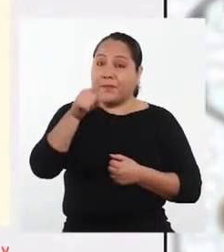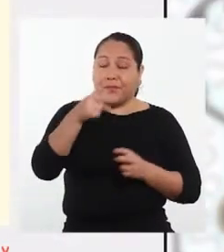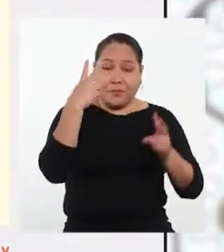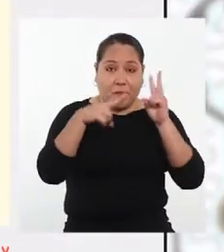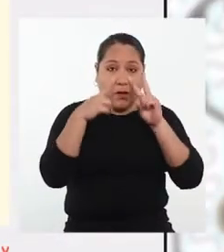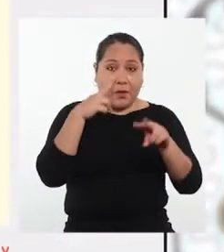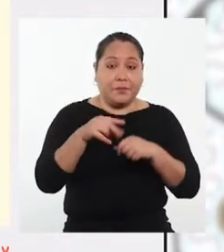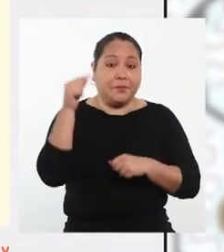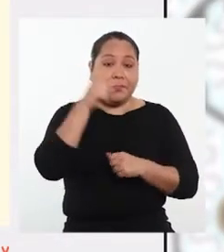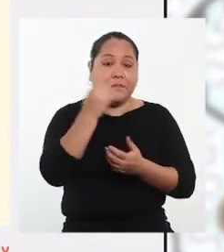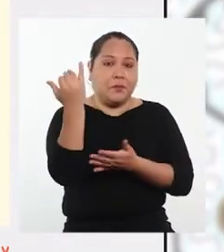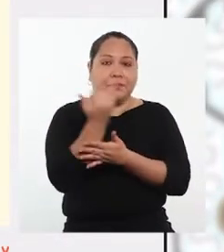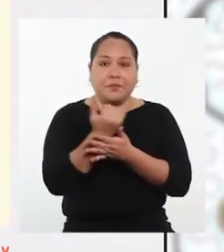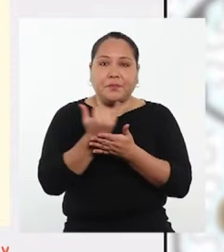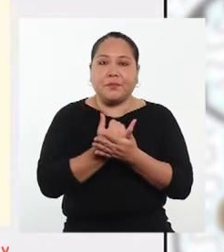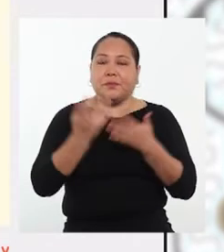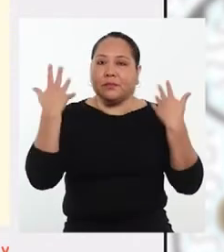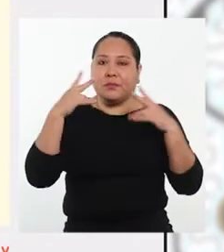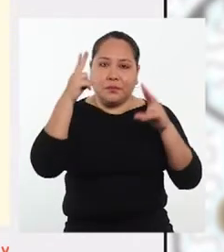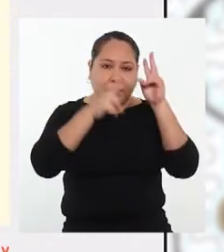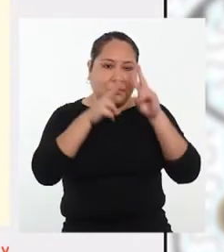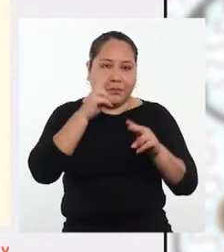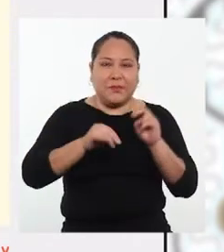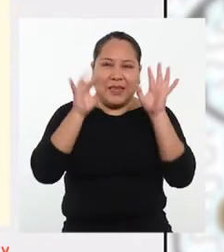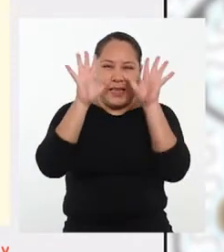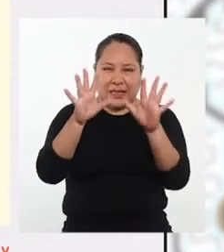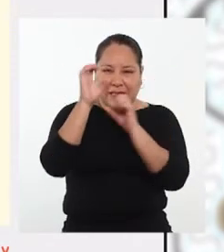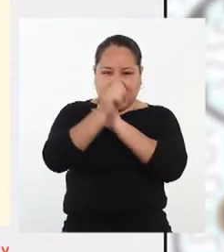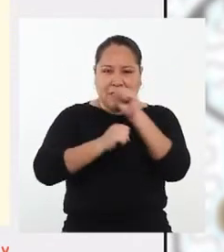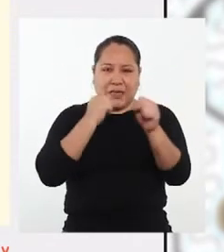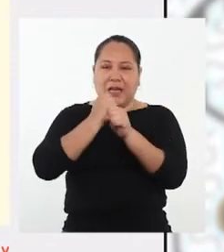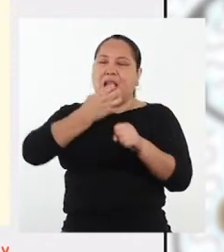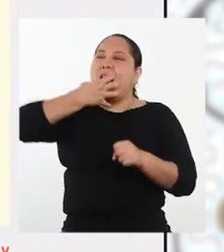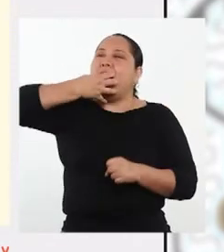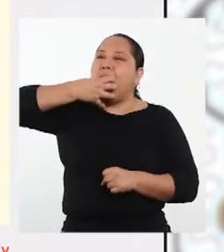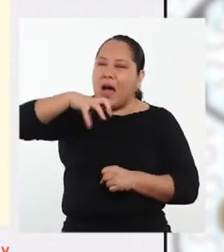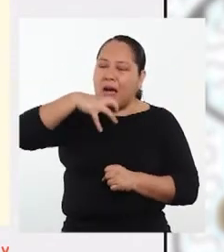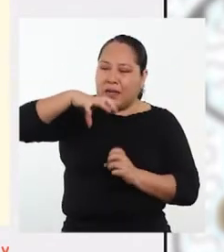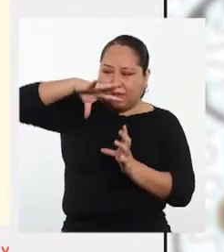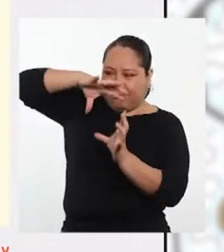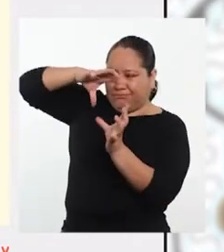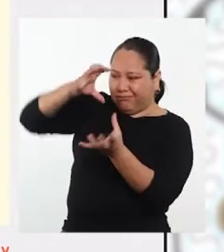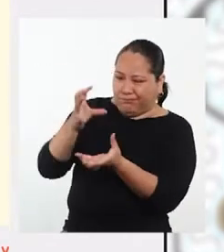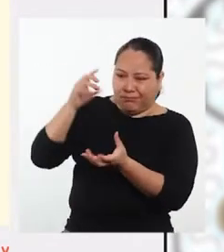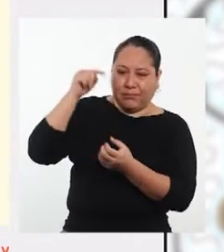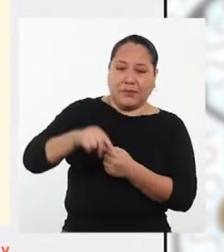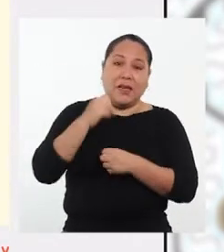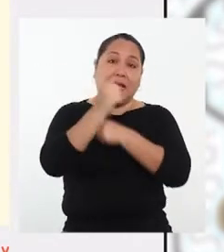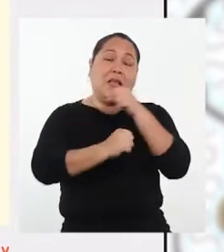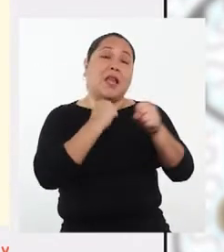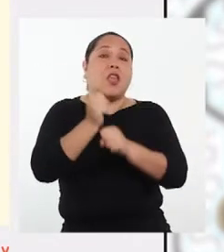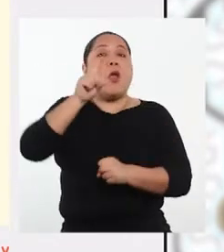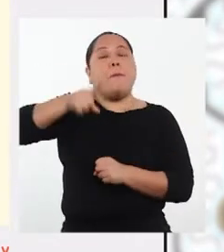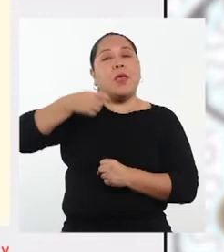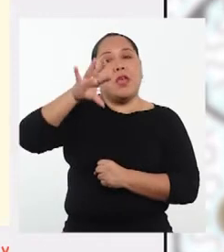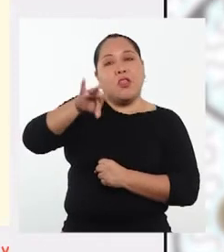Como pueden ver, en este gráfico estamos viendo los 10 años más calurosos del planeta Tierra, desde el